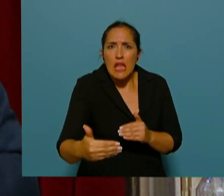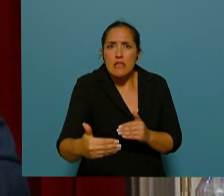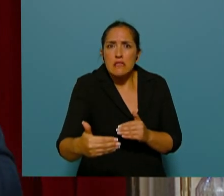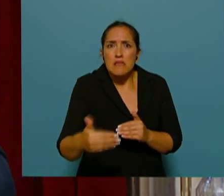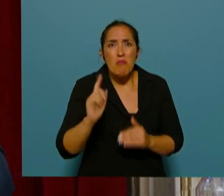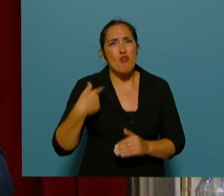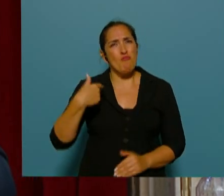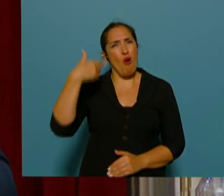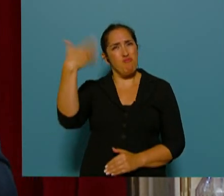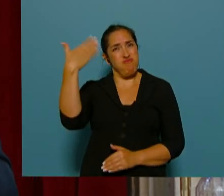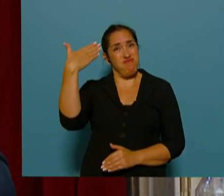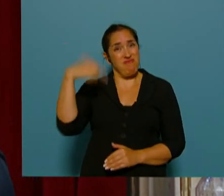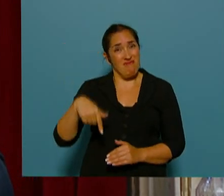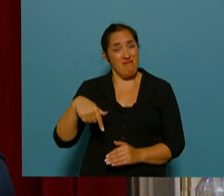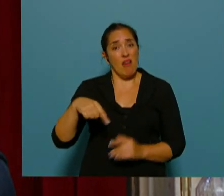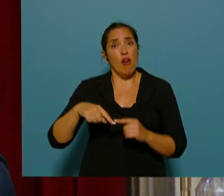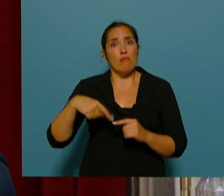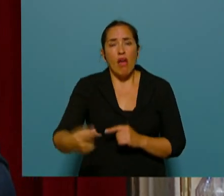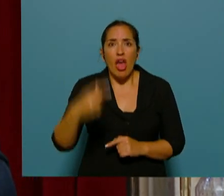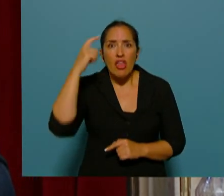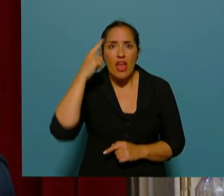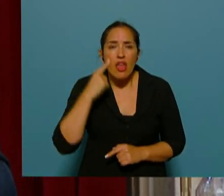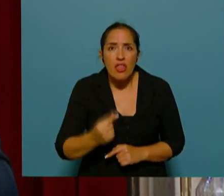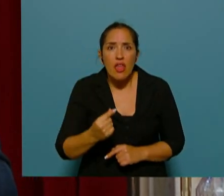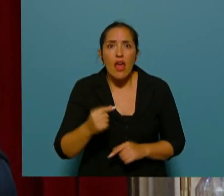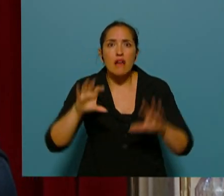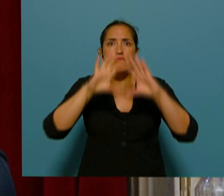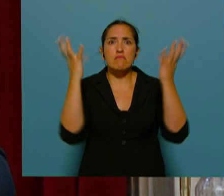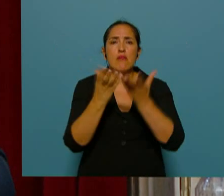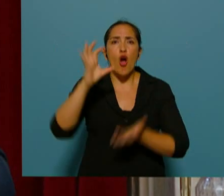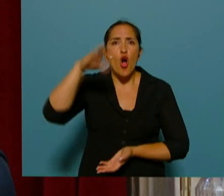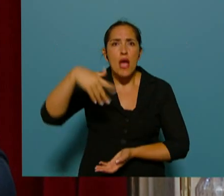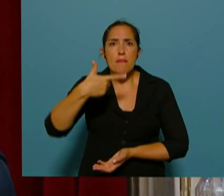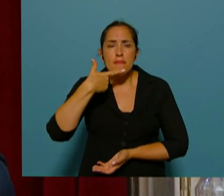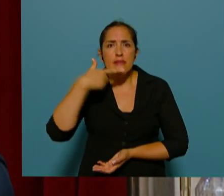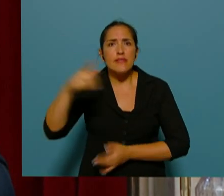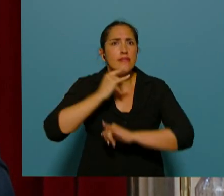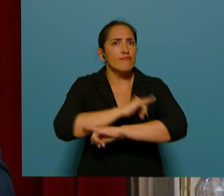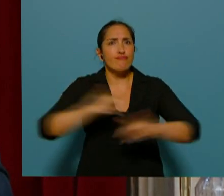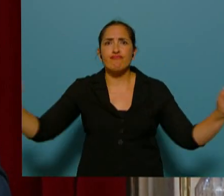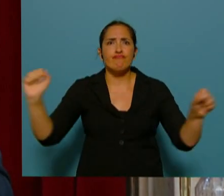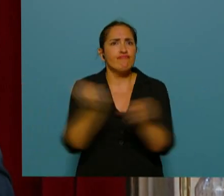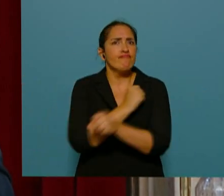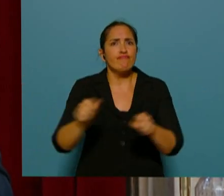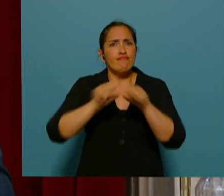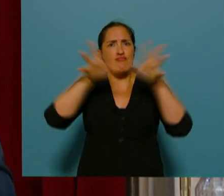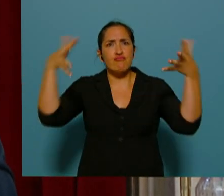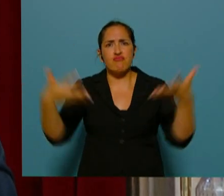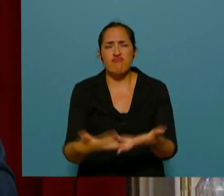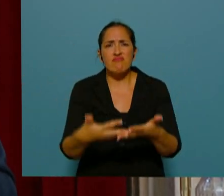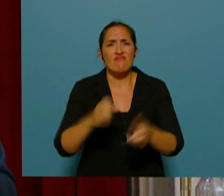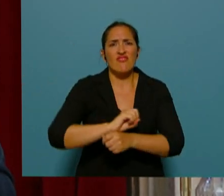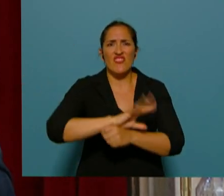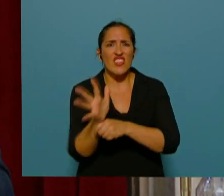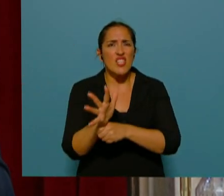de aquel discurso, la Organización Mundial de la Salud decretó la pandemia del COVID-19,